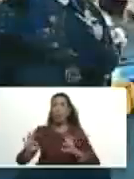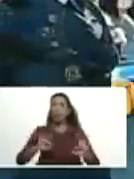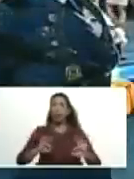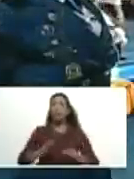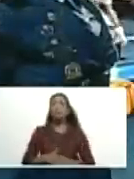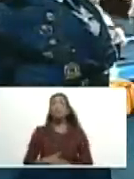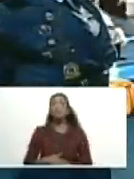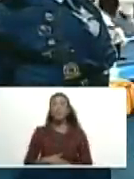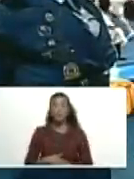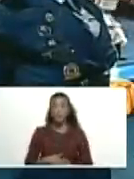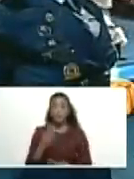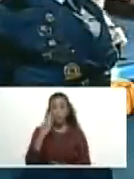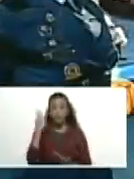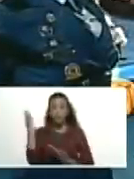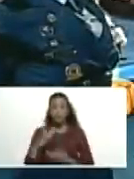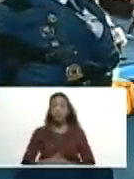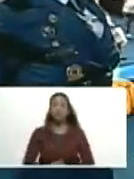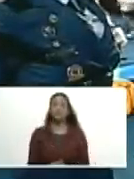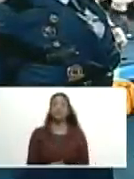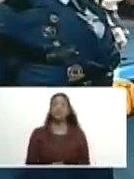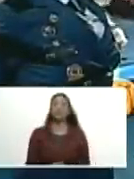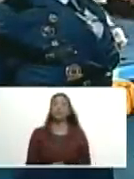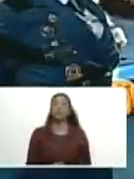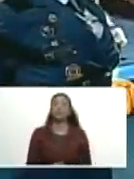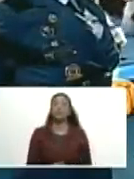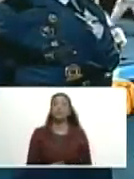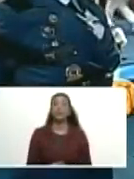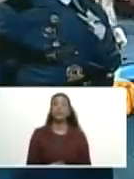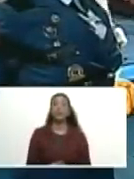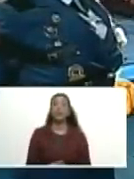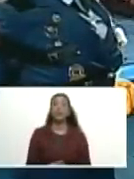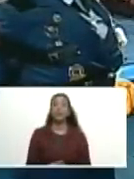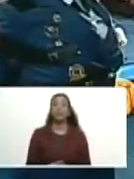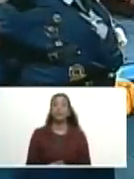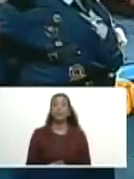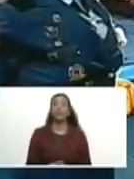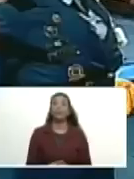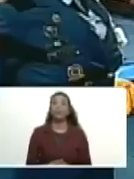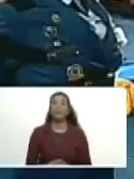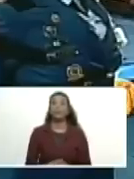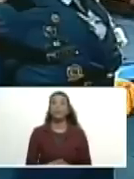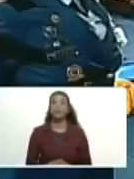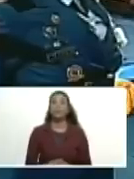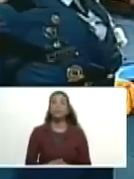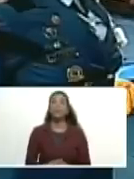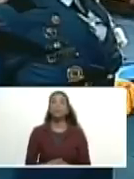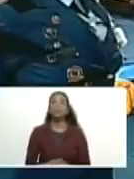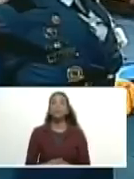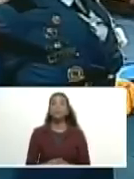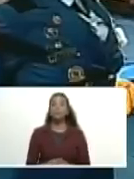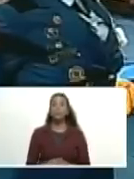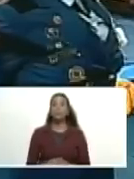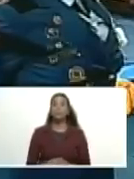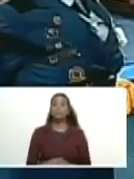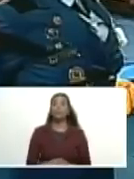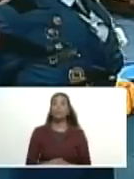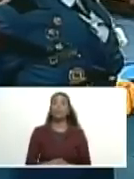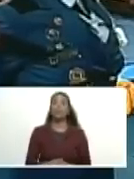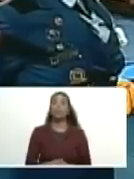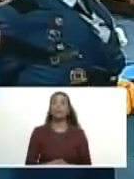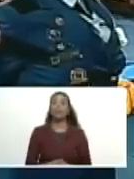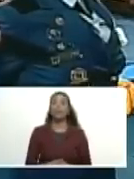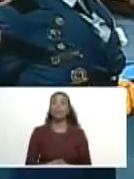Ejército Bolivariano. Mi comandante en jefe, permiso para recibir el grado de capitán